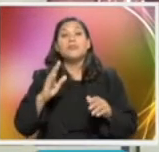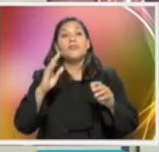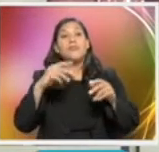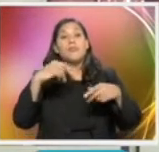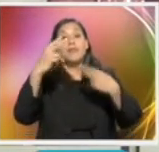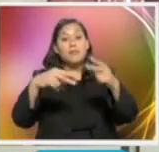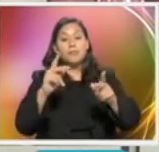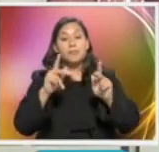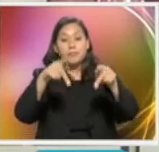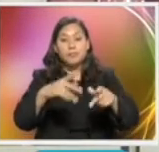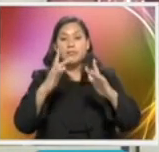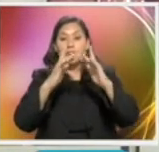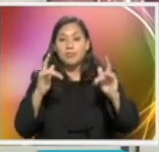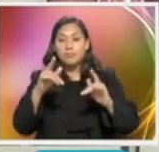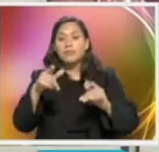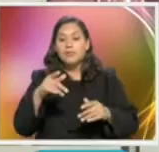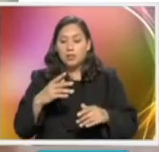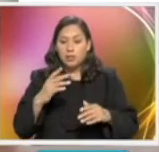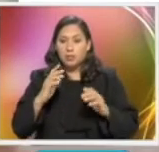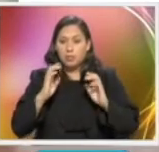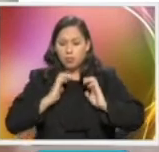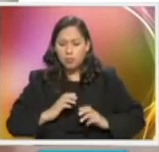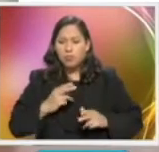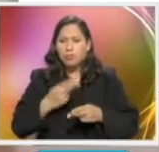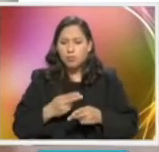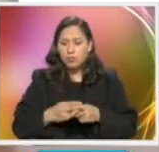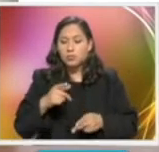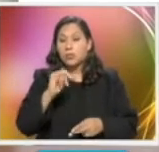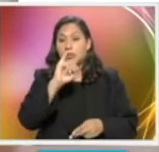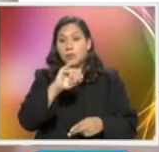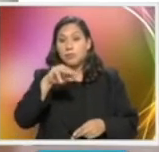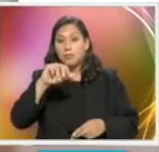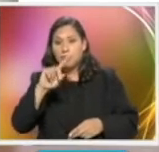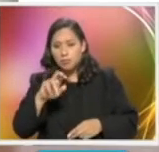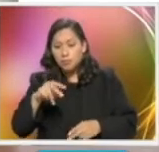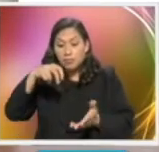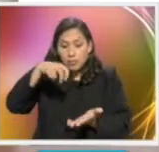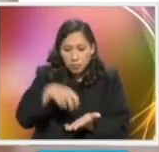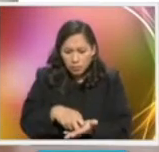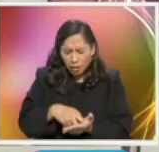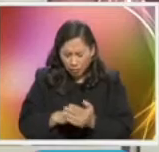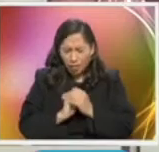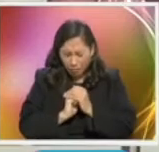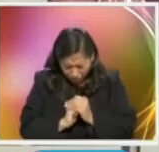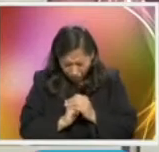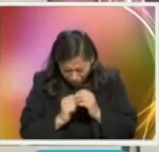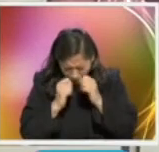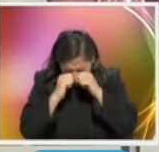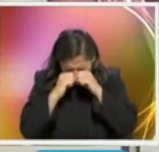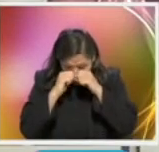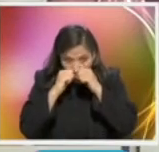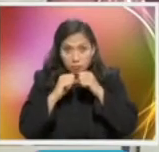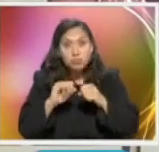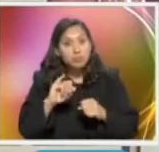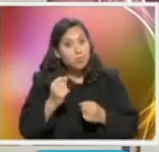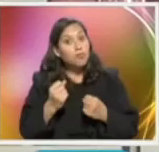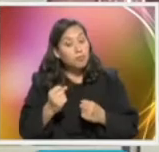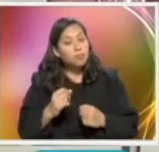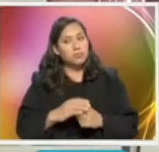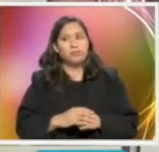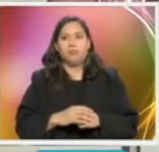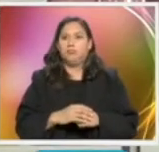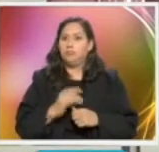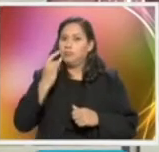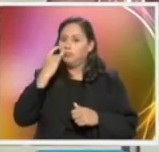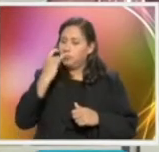de la Piedad, donde están los restos de Madero, y llora como un niño frente a la tumba. Y luego de ahí decide hacer una cosa que